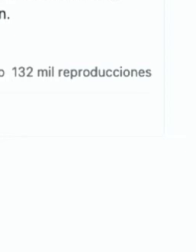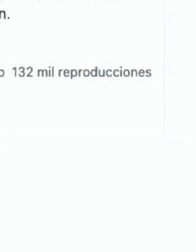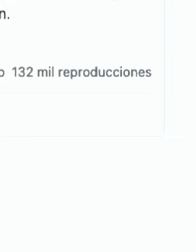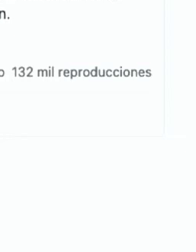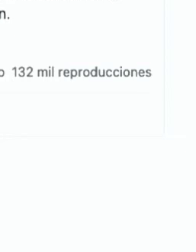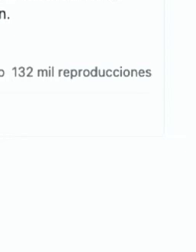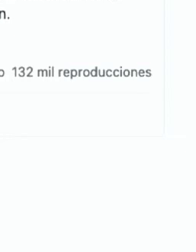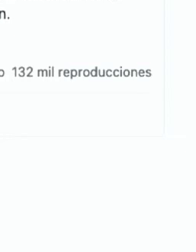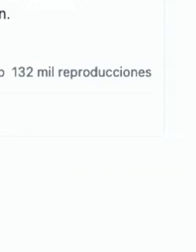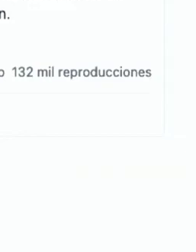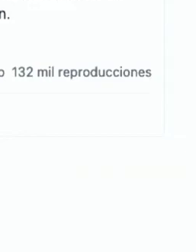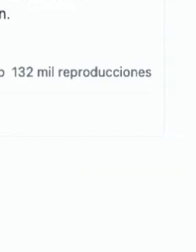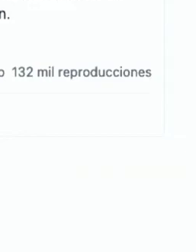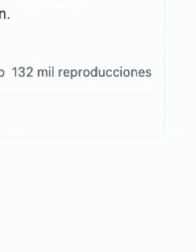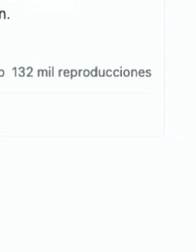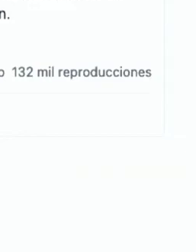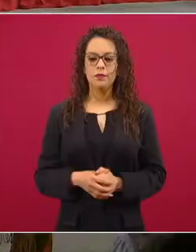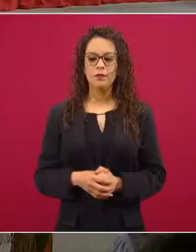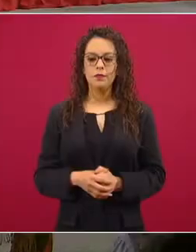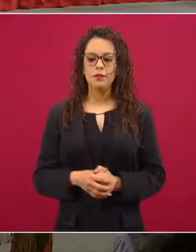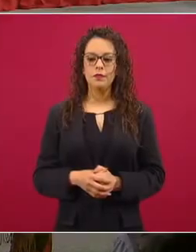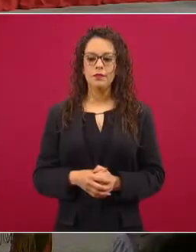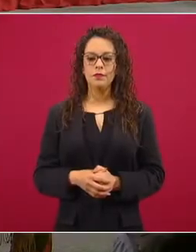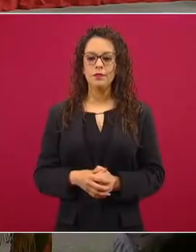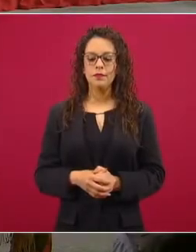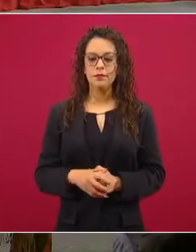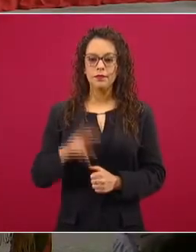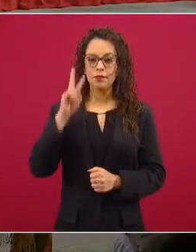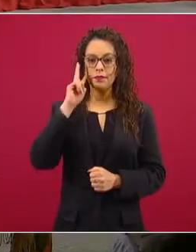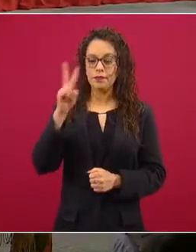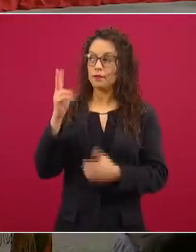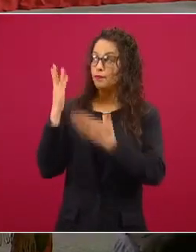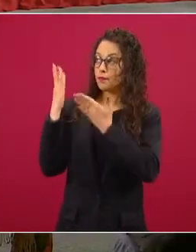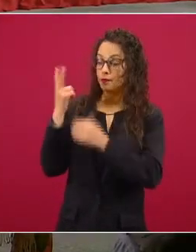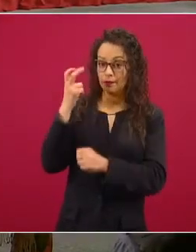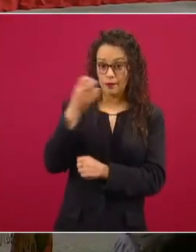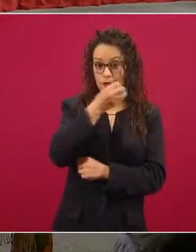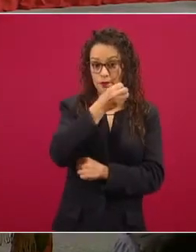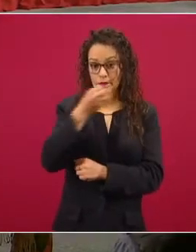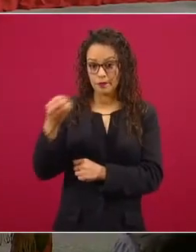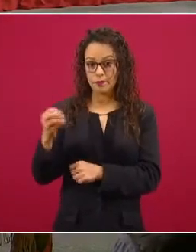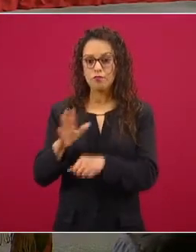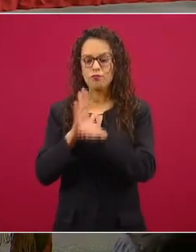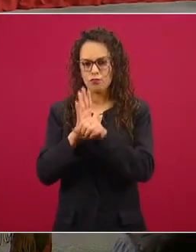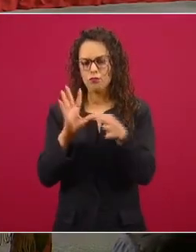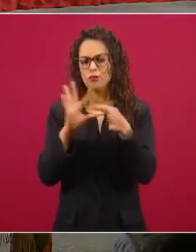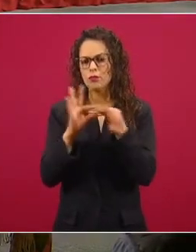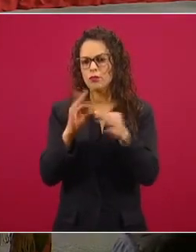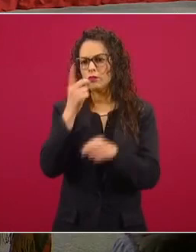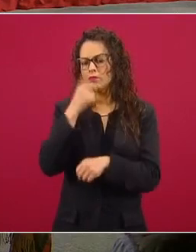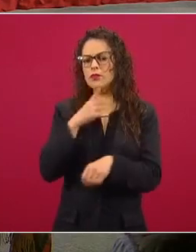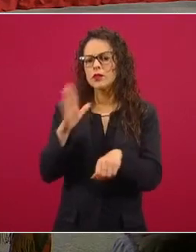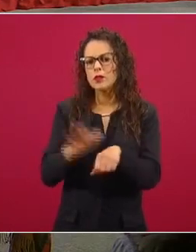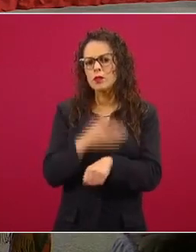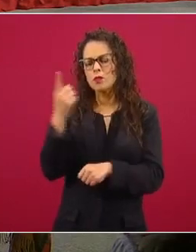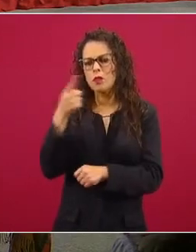qué ordenan masacrar a seres humanos como sucedió recientemente en Tepic,